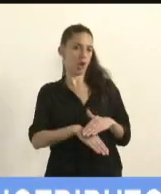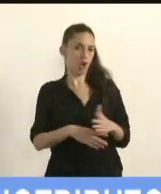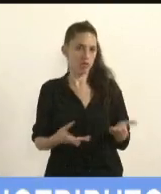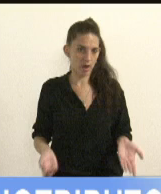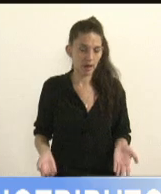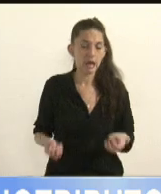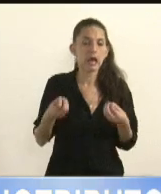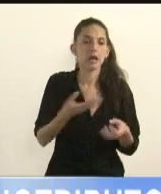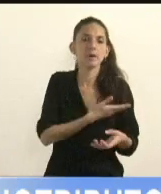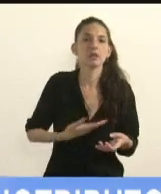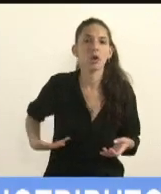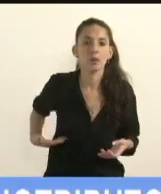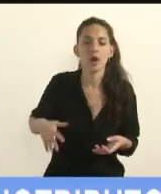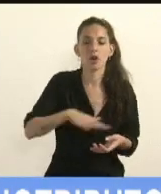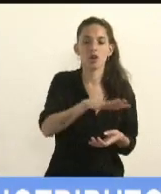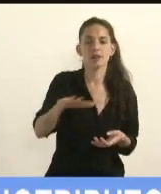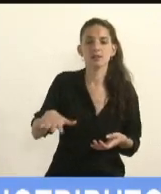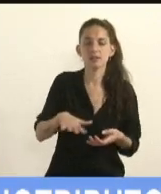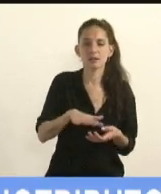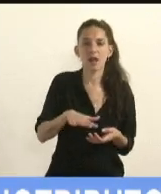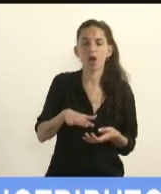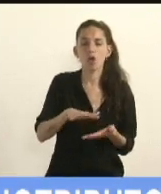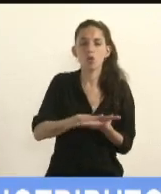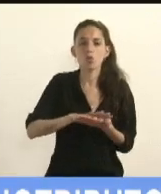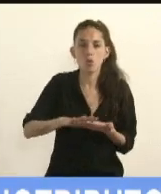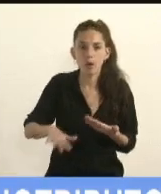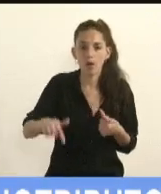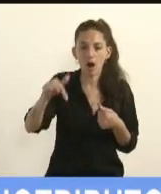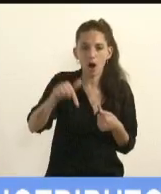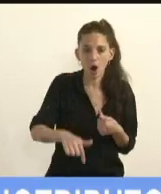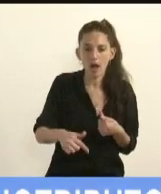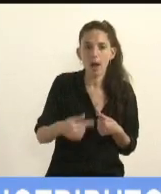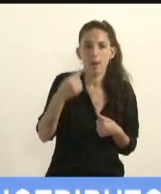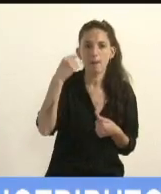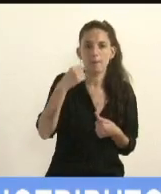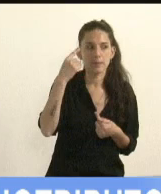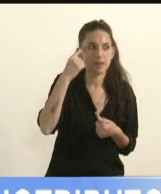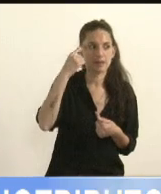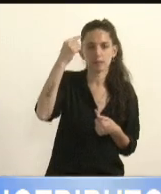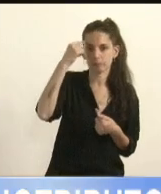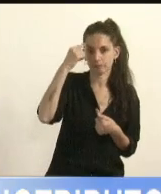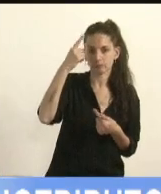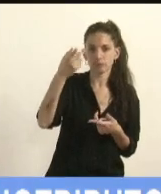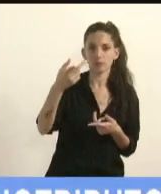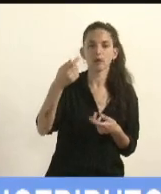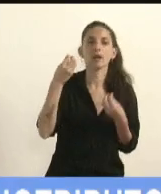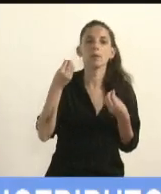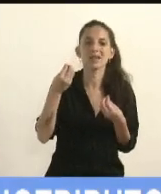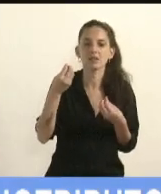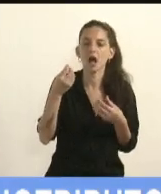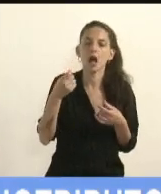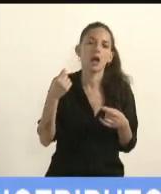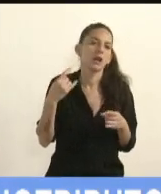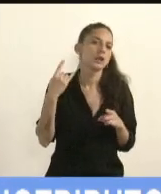y este Estado nuevo que nos dice no, es una ideología? Permanentemente da golpes al bolsillo de la gente,